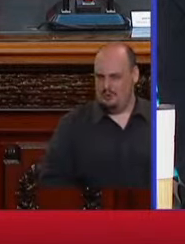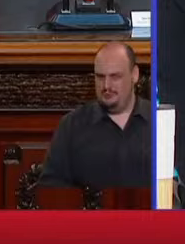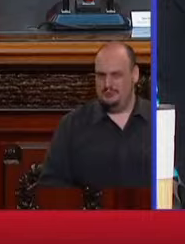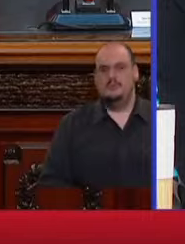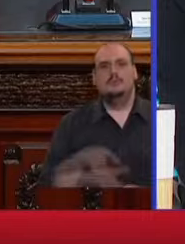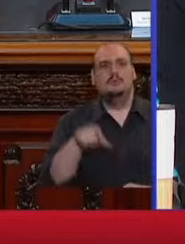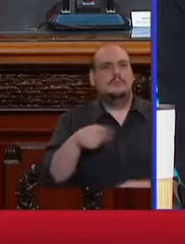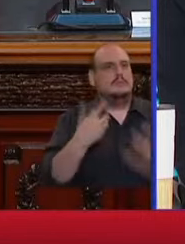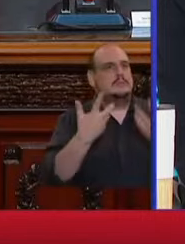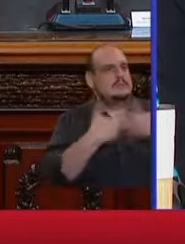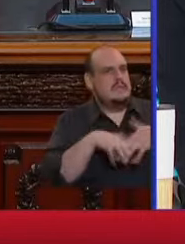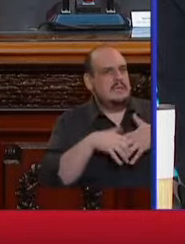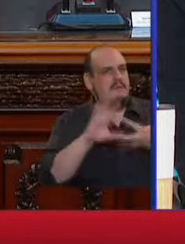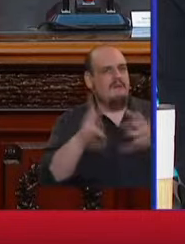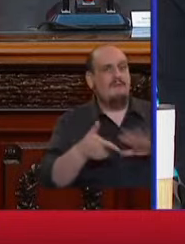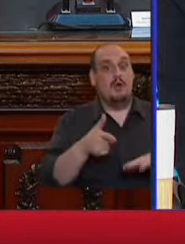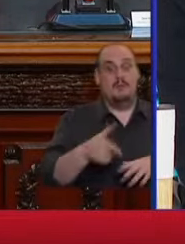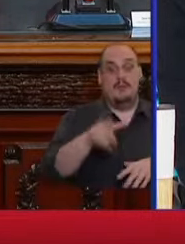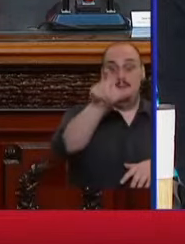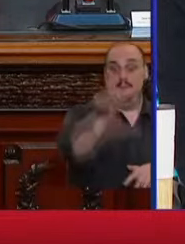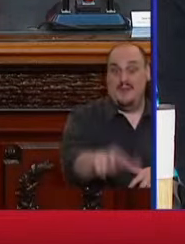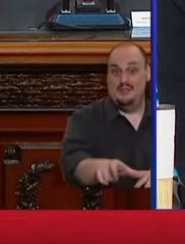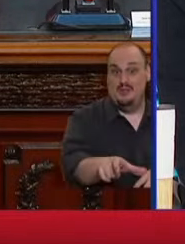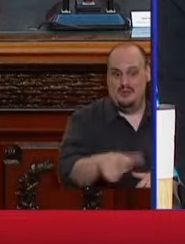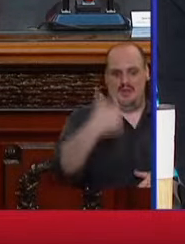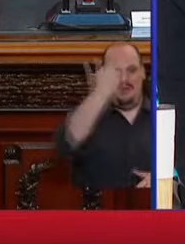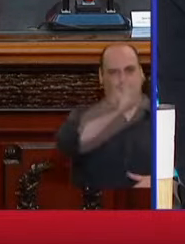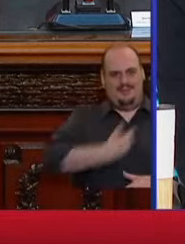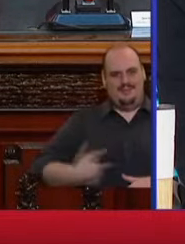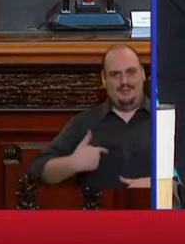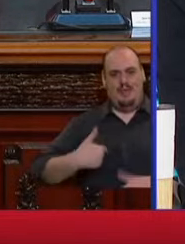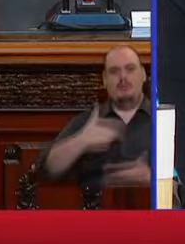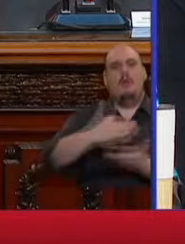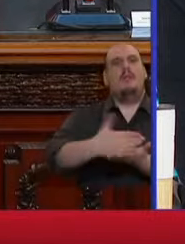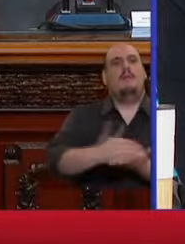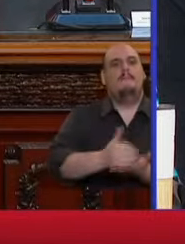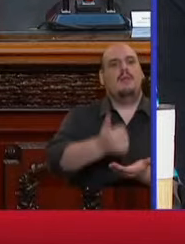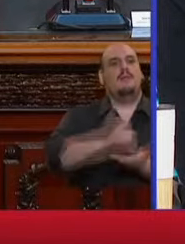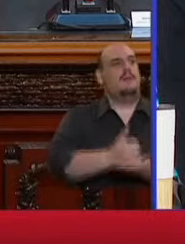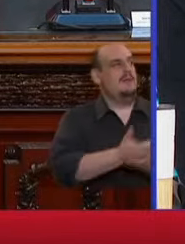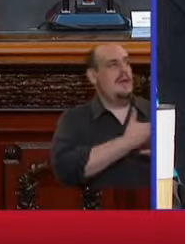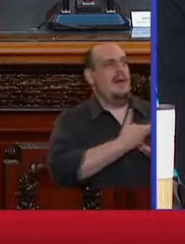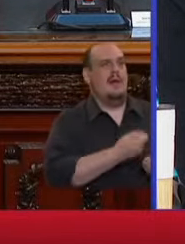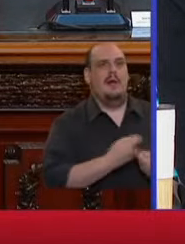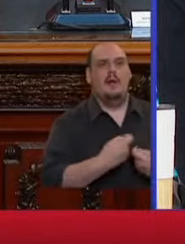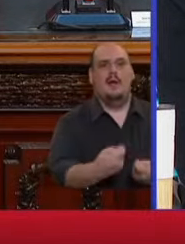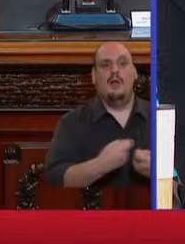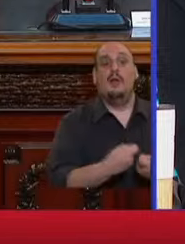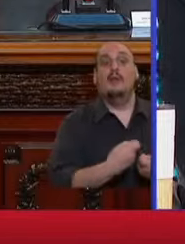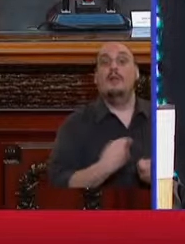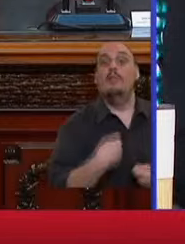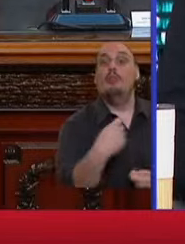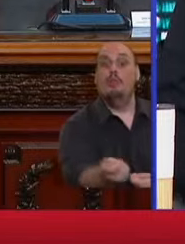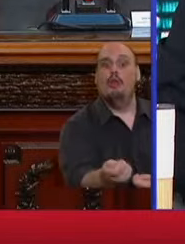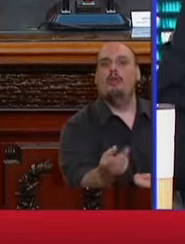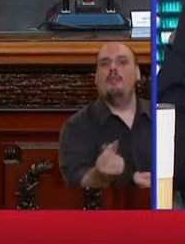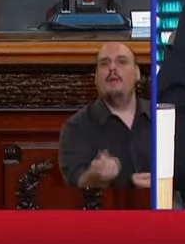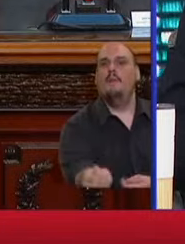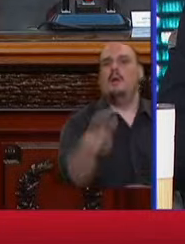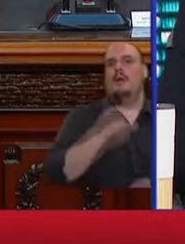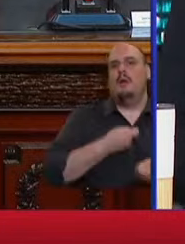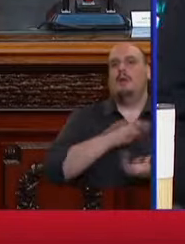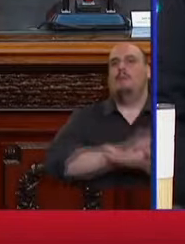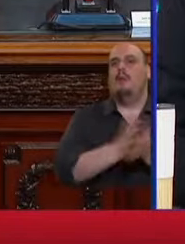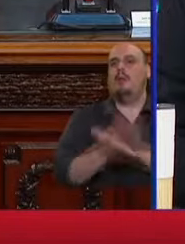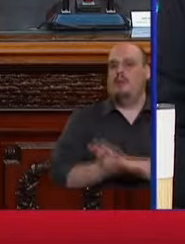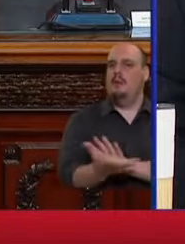tratar de que esas ideas que tiene ahí el presidente se terminen convirtiendo en ley. Y en eso tenemos nuestro compromiso. Luis, buenas noches.